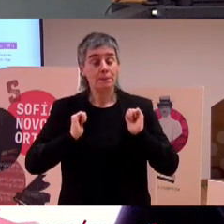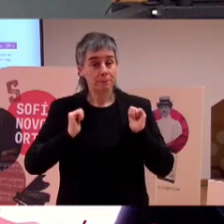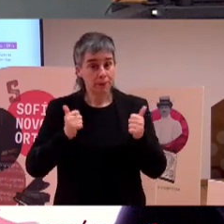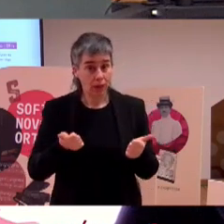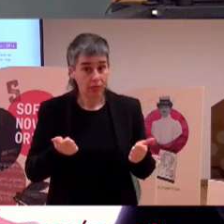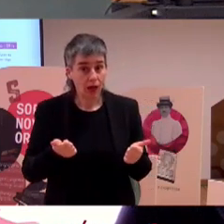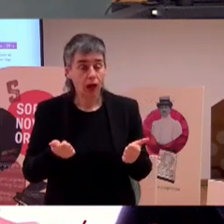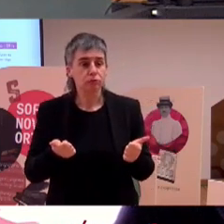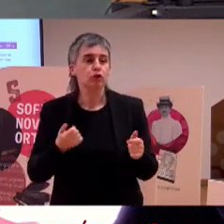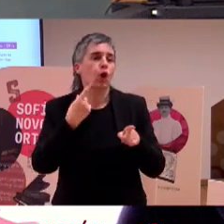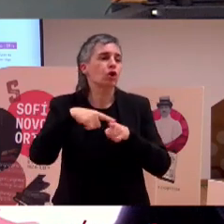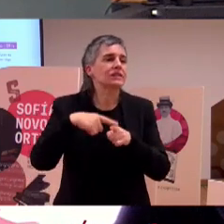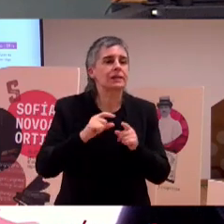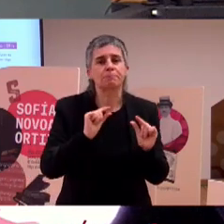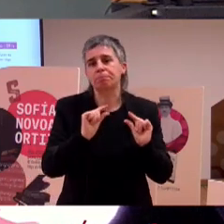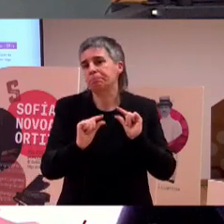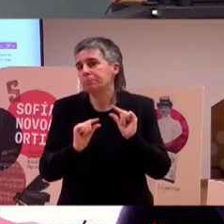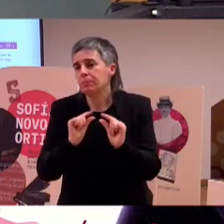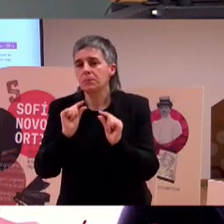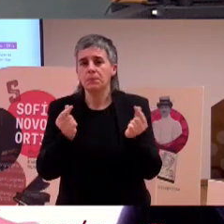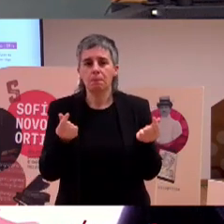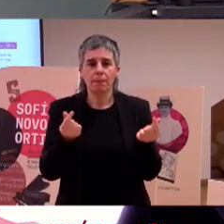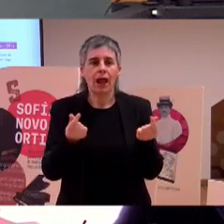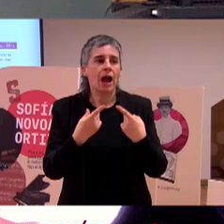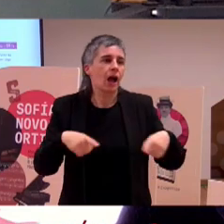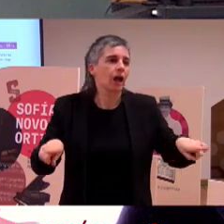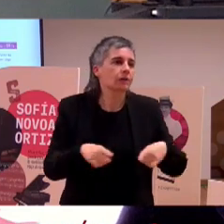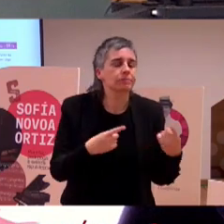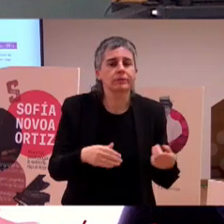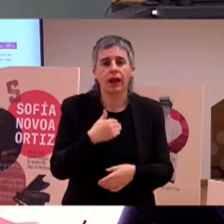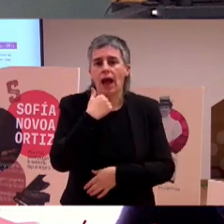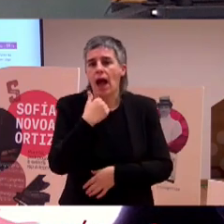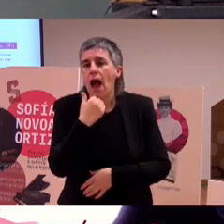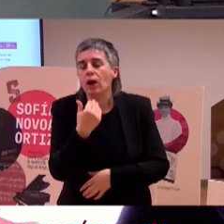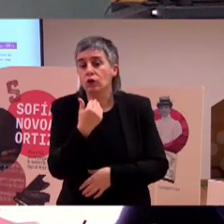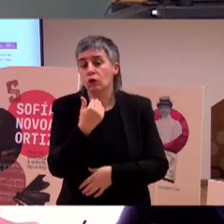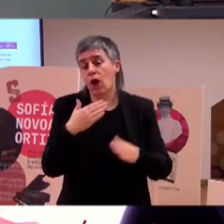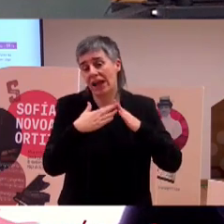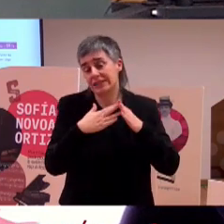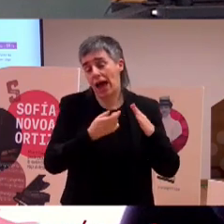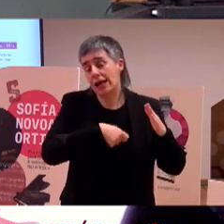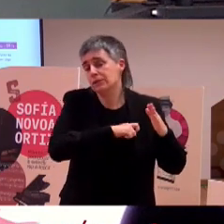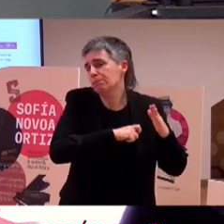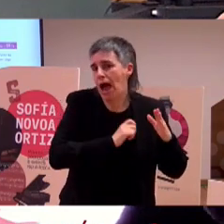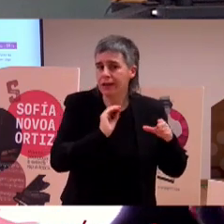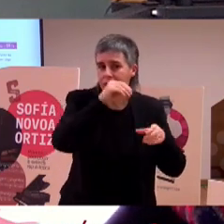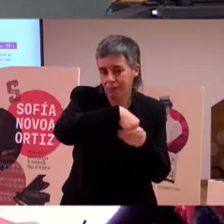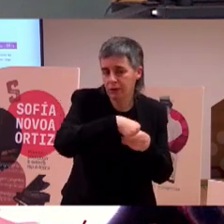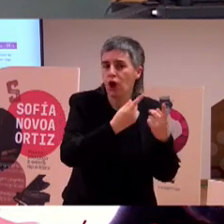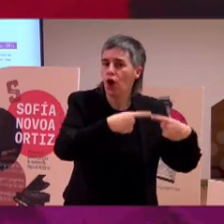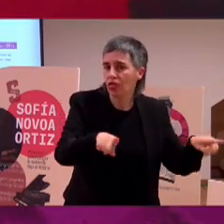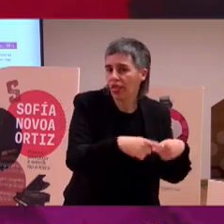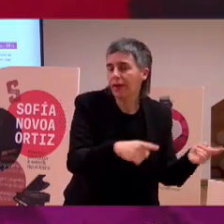con cousas pequeniñas, facendo eso, actuacións para a Casa de las Españas,